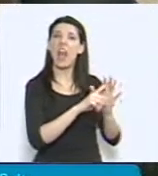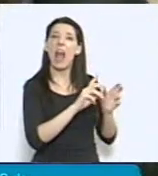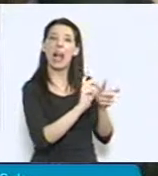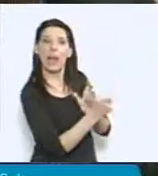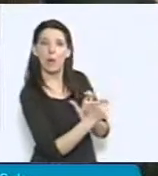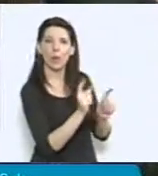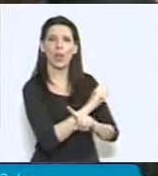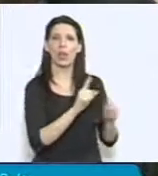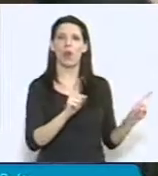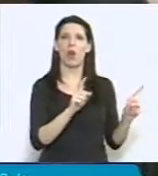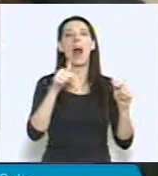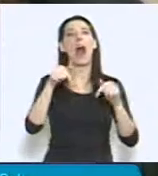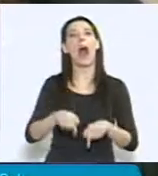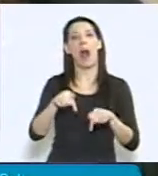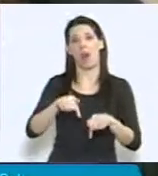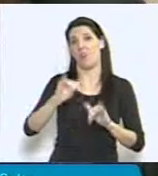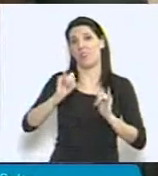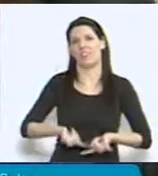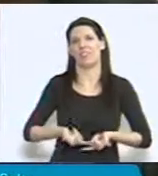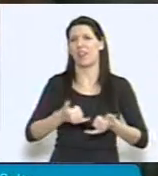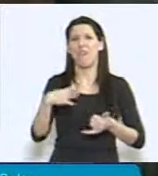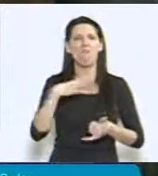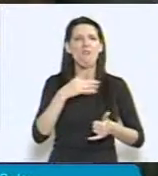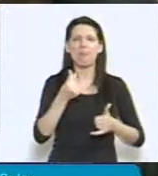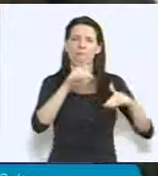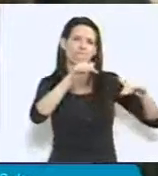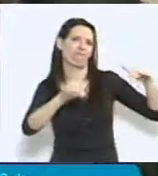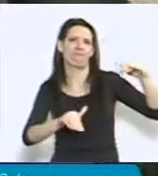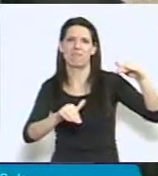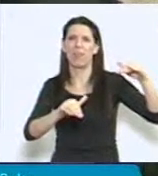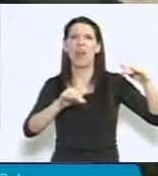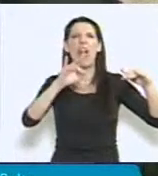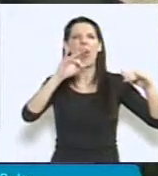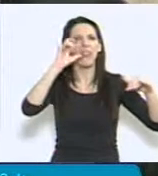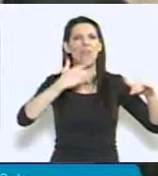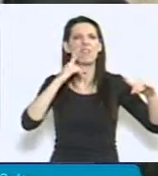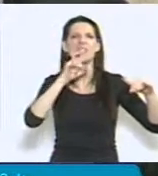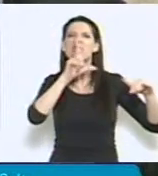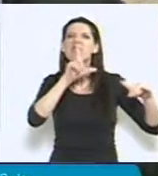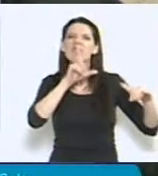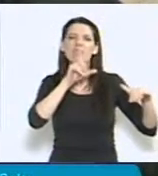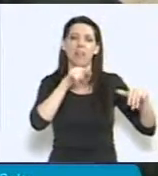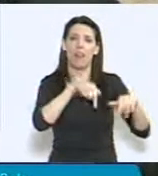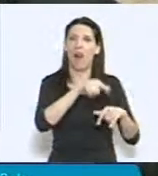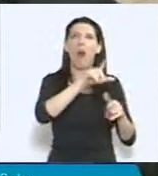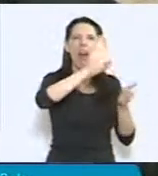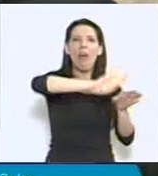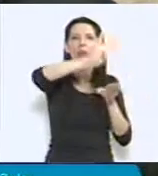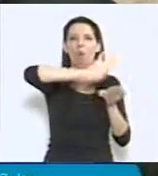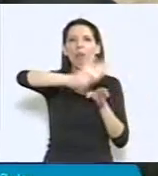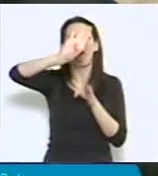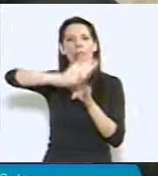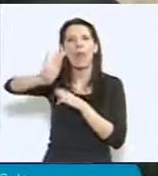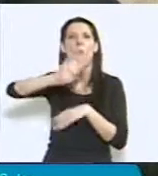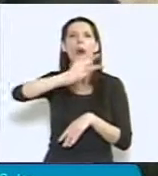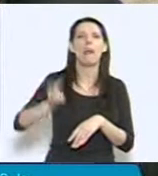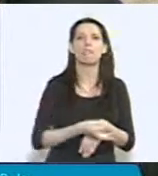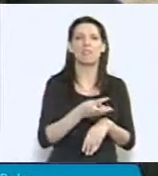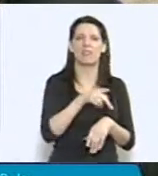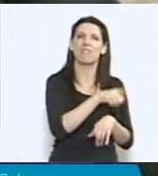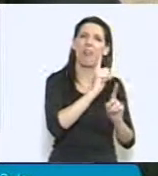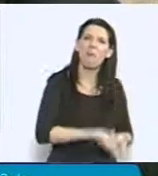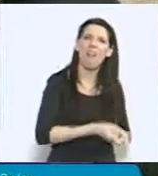que una jubilación no es el derecho de un trabajador a cobrar un salario diferido cuando cesa su actividad laboral, sino